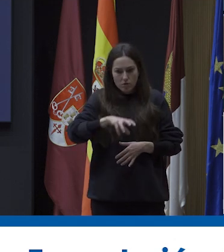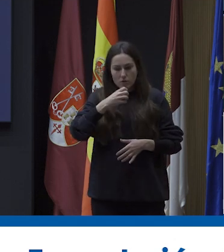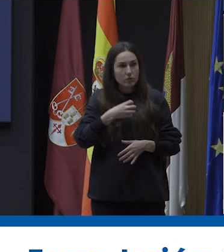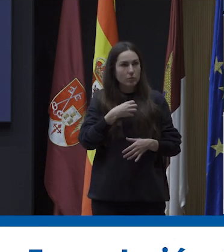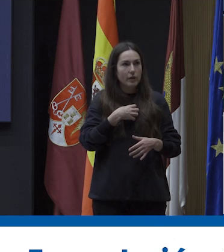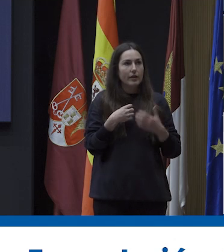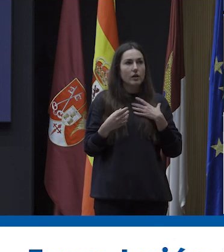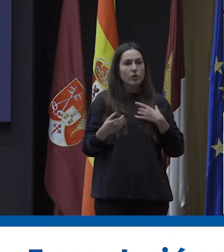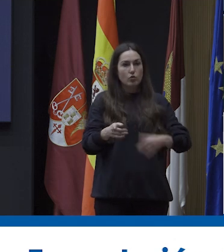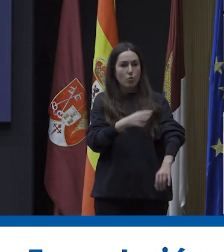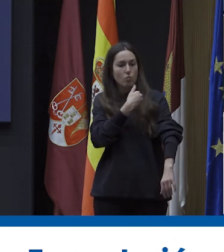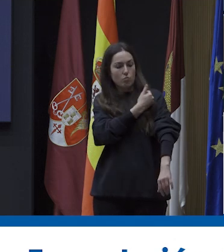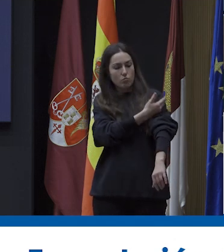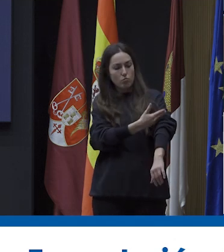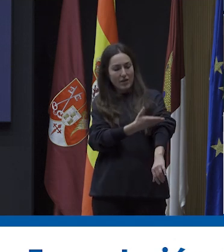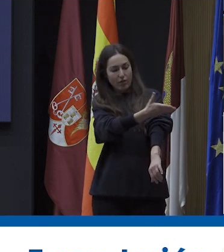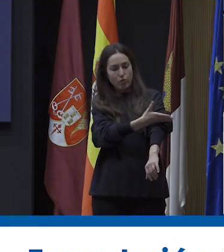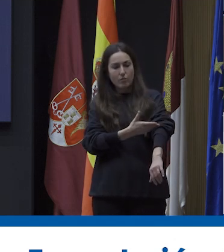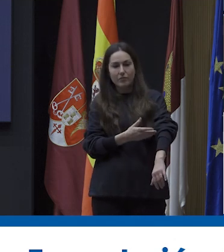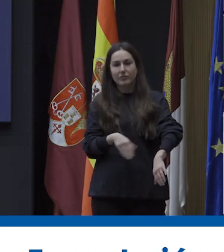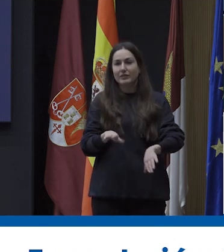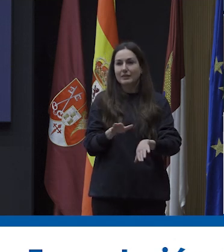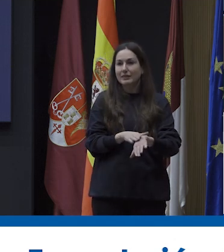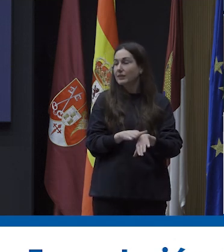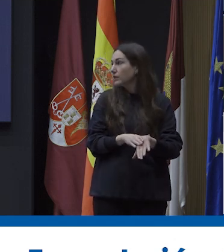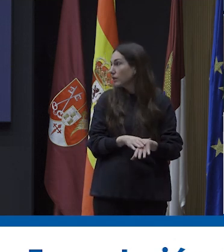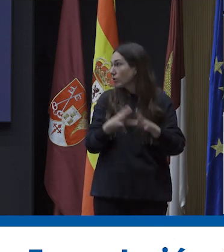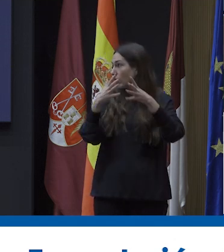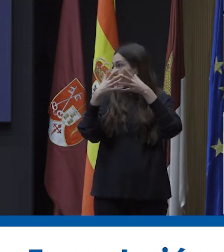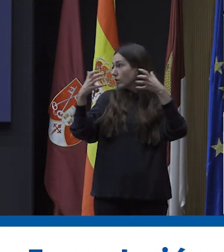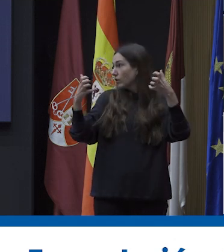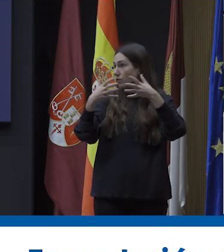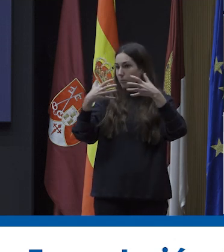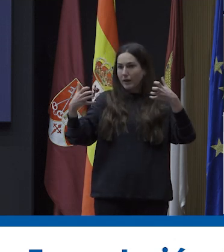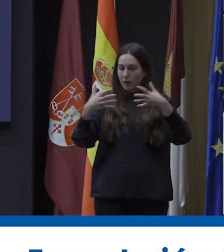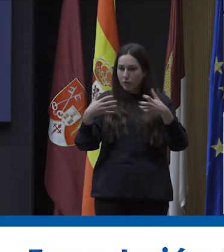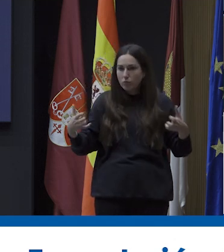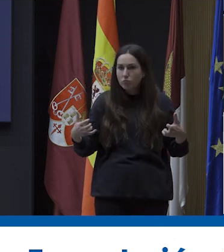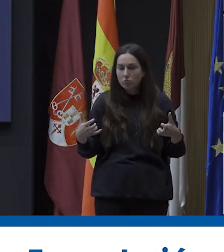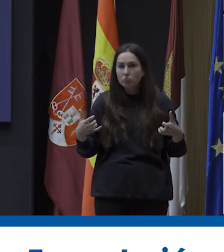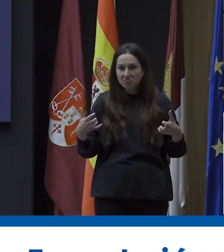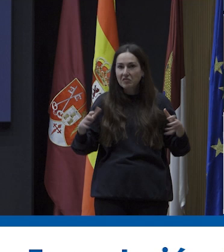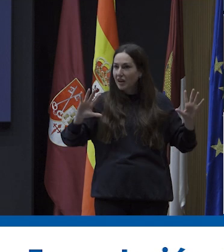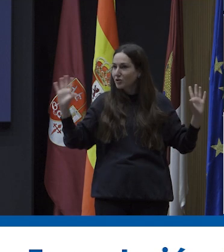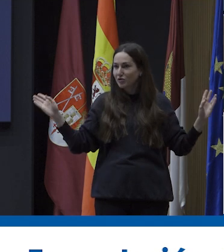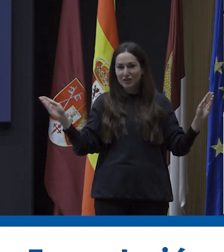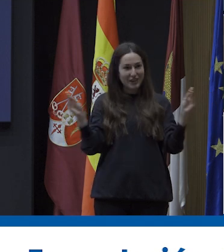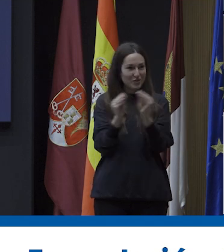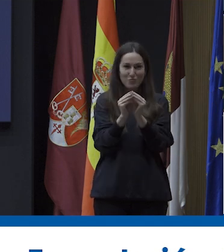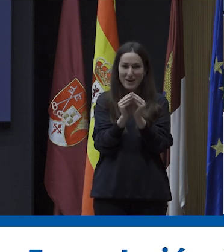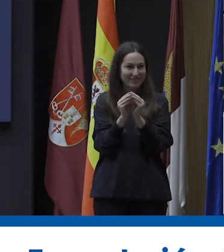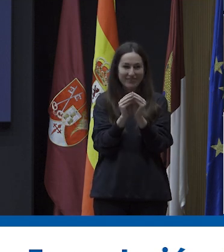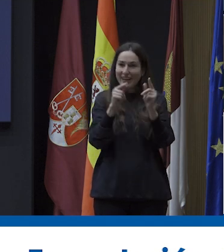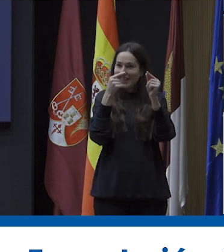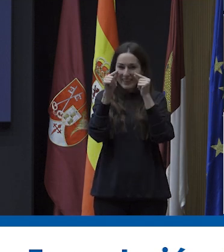el pecho a la mitad del brazo izquierdo. Y la verdad es que en 2 párrafos pues nos ha resumido las características